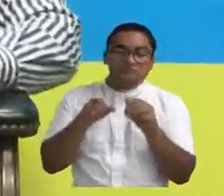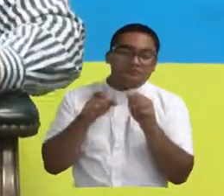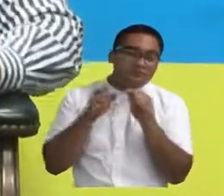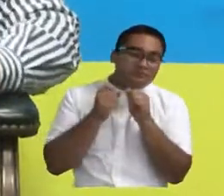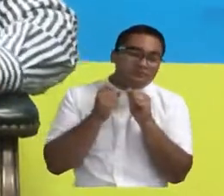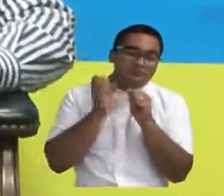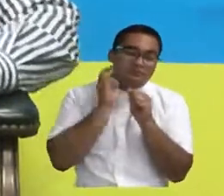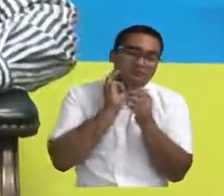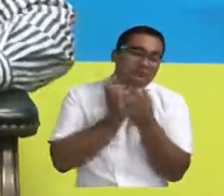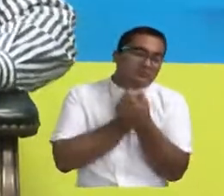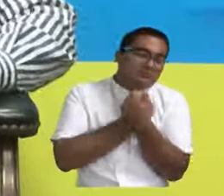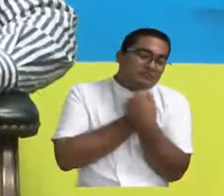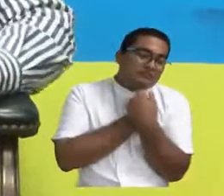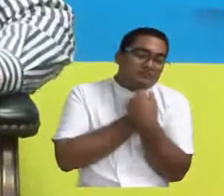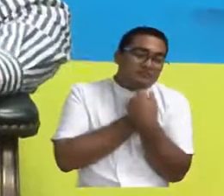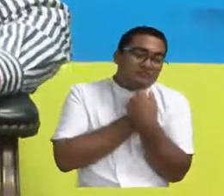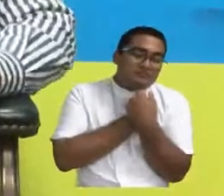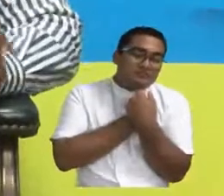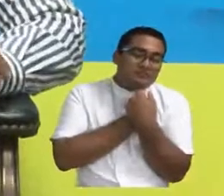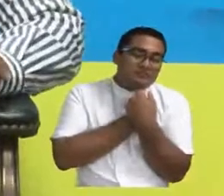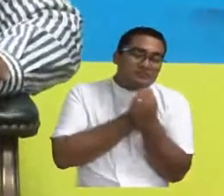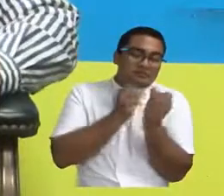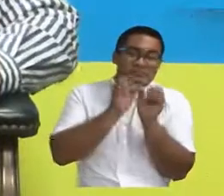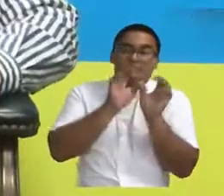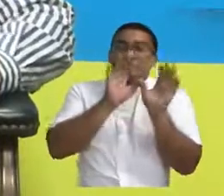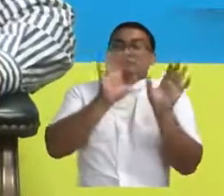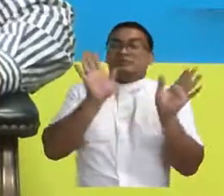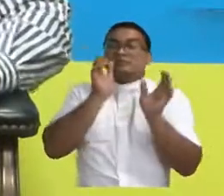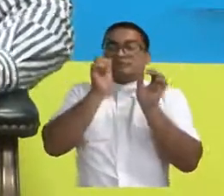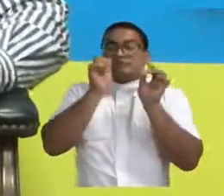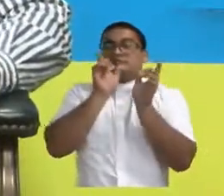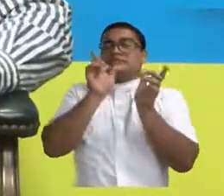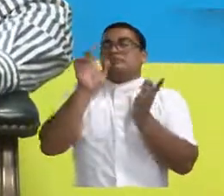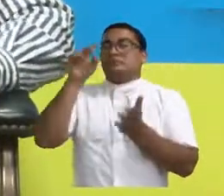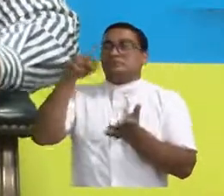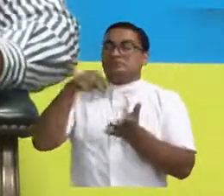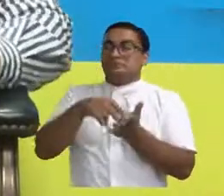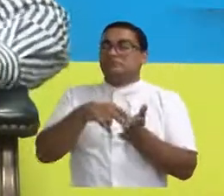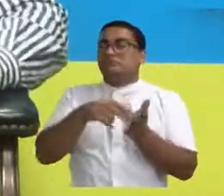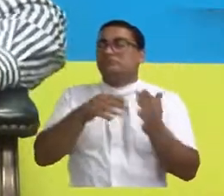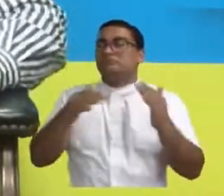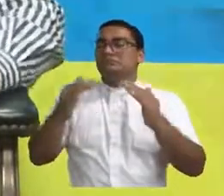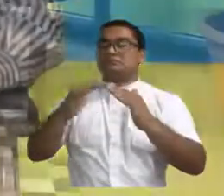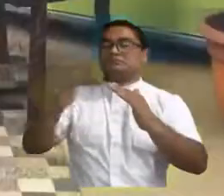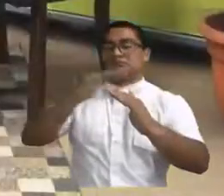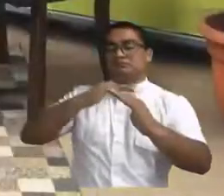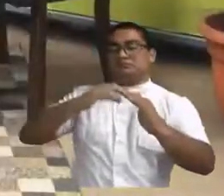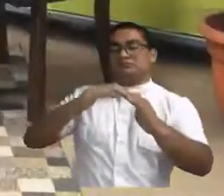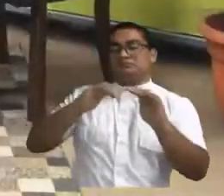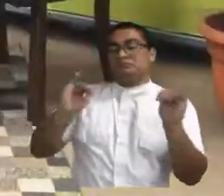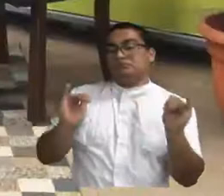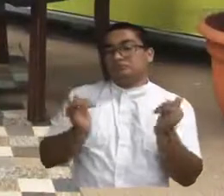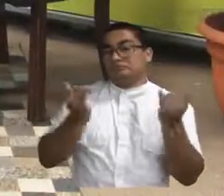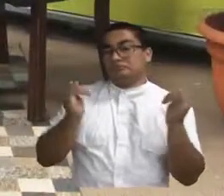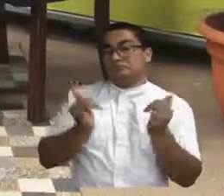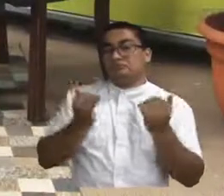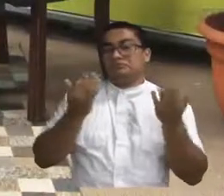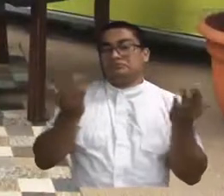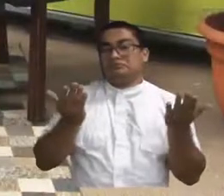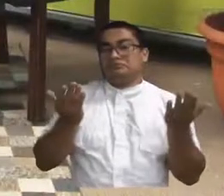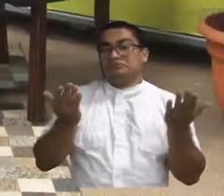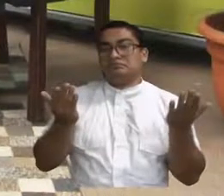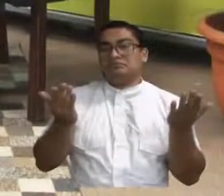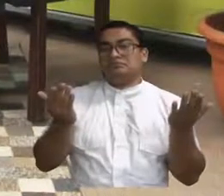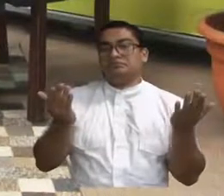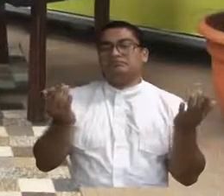y se levanta muy temprano, abre la puerta, se va al patio a jugar, ¿qué puede pasar? Bueno, como mencionabas, ese cambio de temperatura